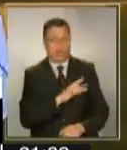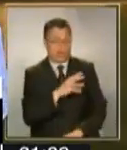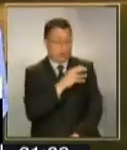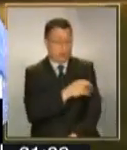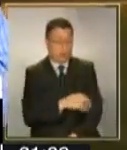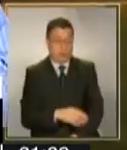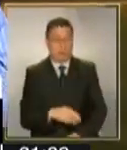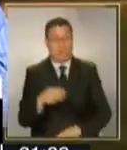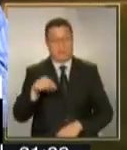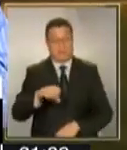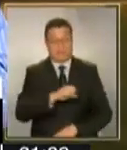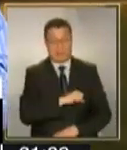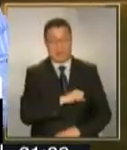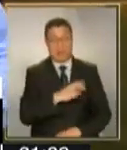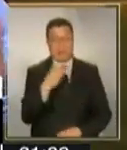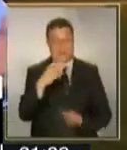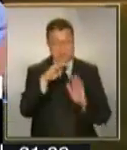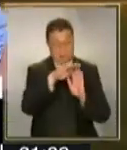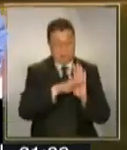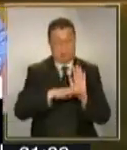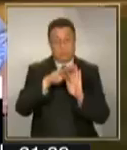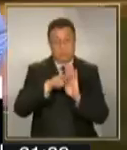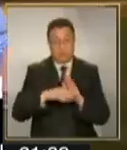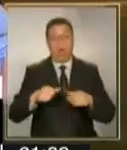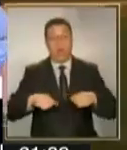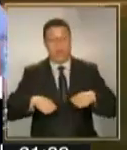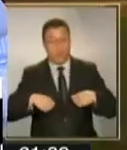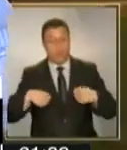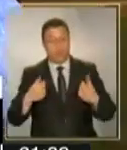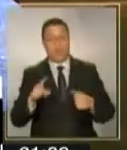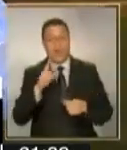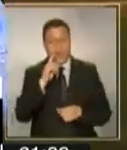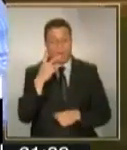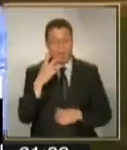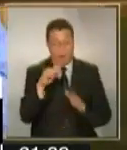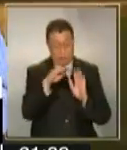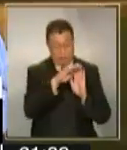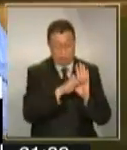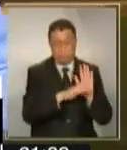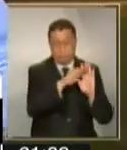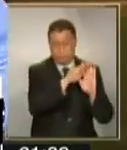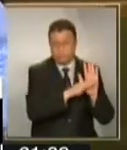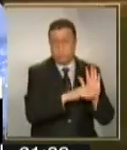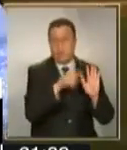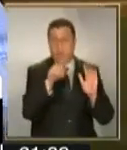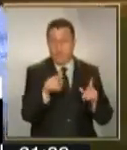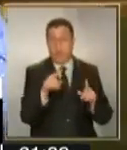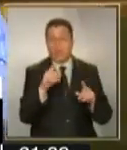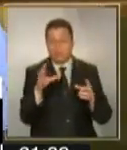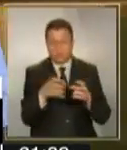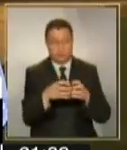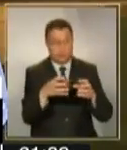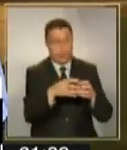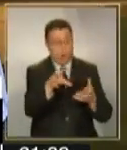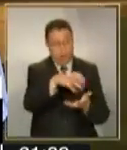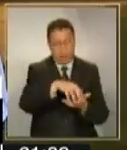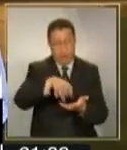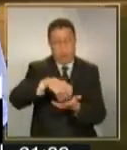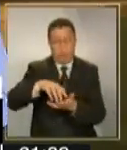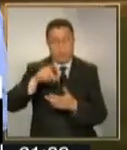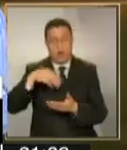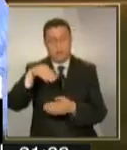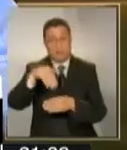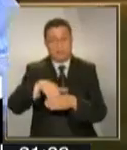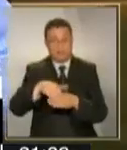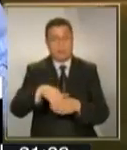hay 3 listas para dirigir la región. En la juventud hay 2 listas. En cada distrito, en cada comuna de Chile, van a haber elecciones internas en